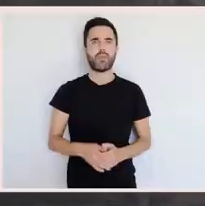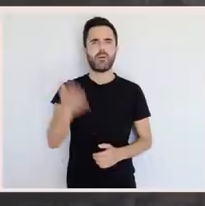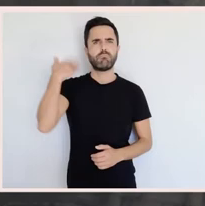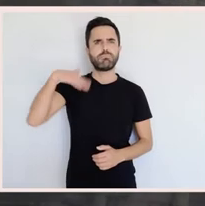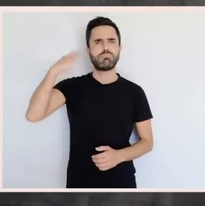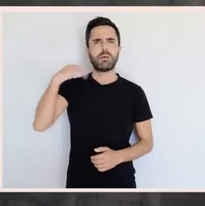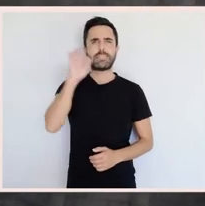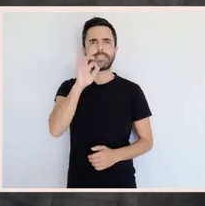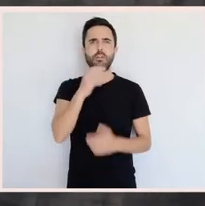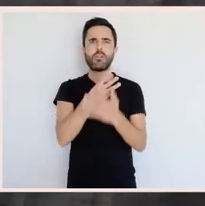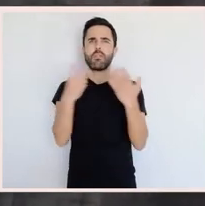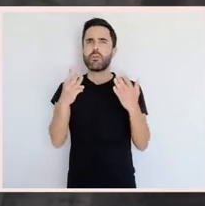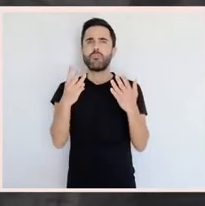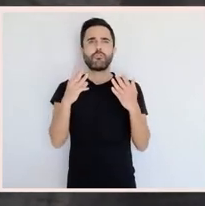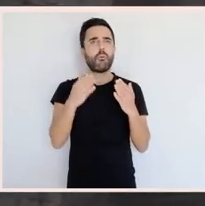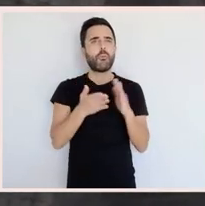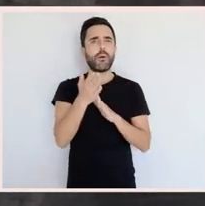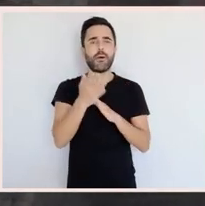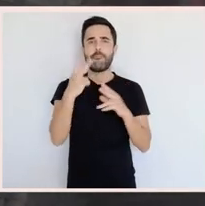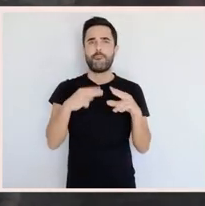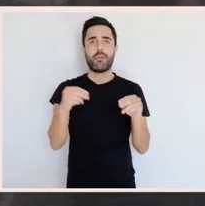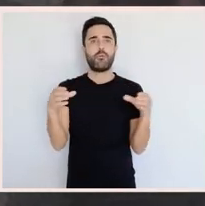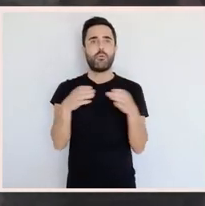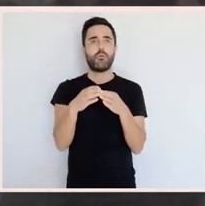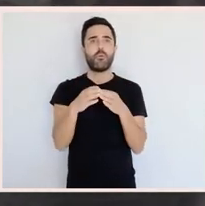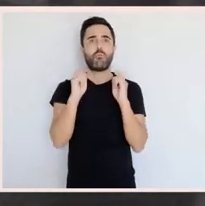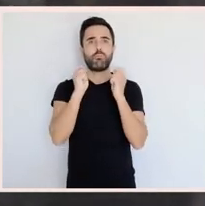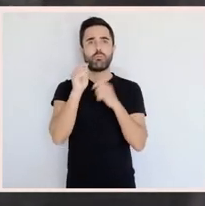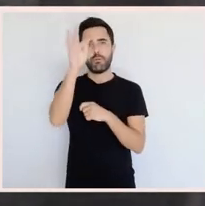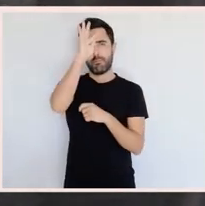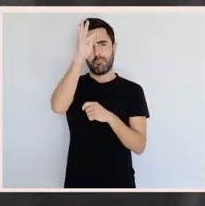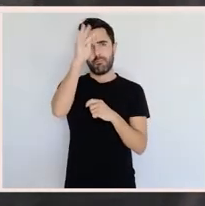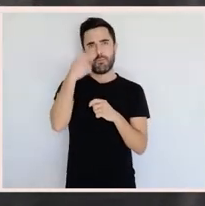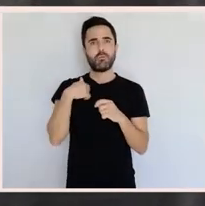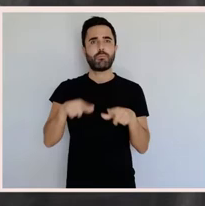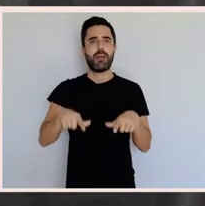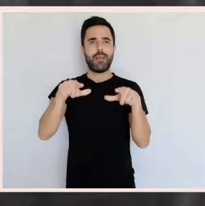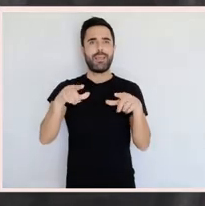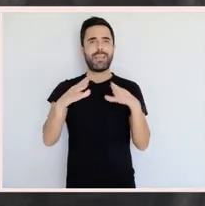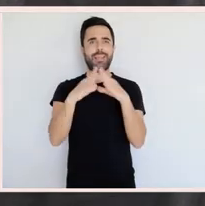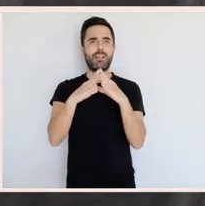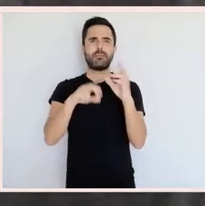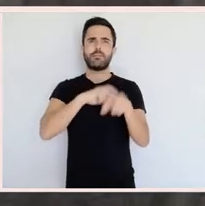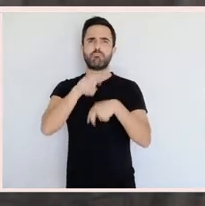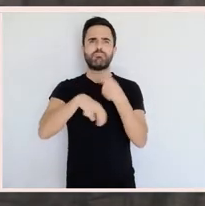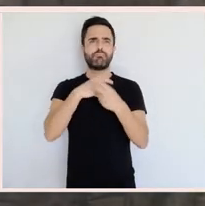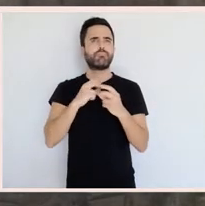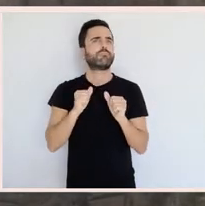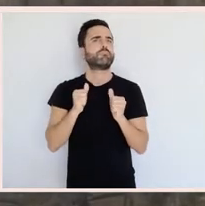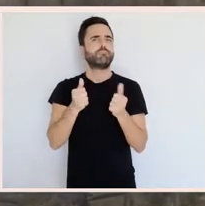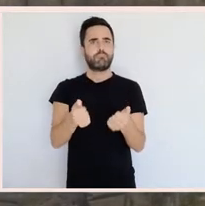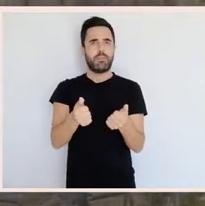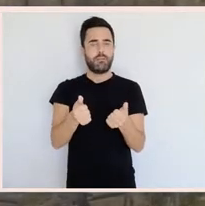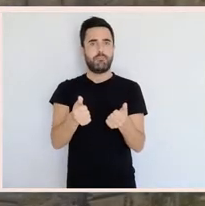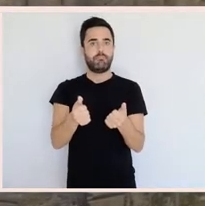A finais do século XVIII, os dominicos comezaron un proxecto de renovación da arquitectura da igrexa, que se iniciou co derribo